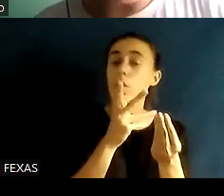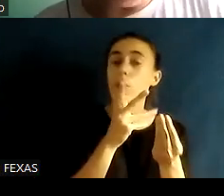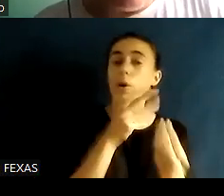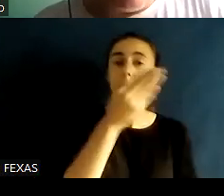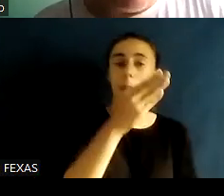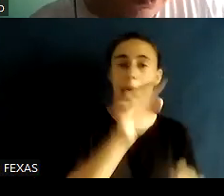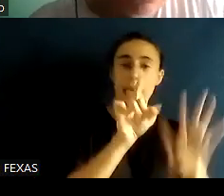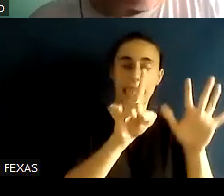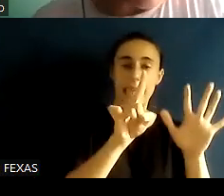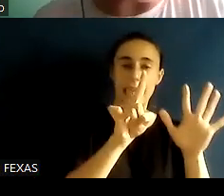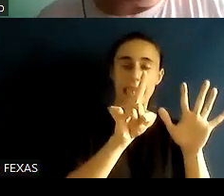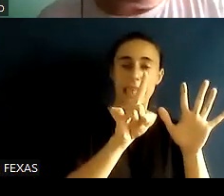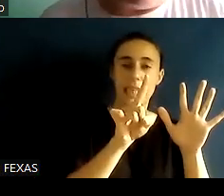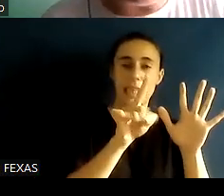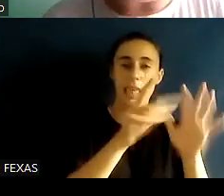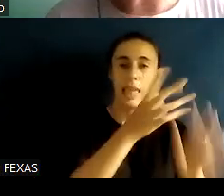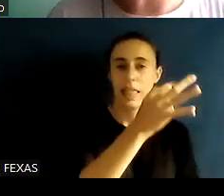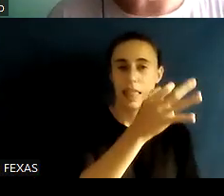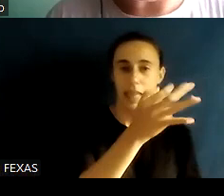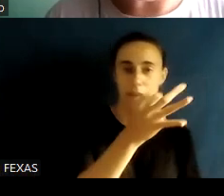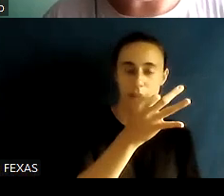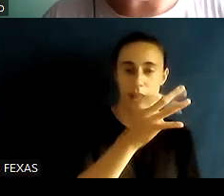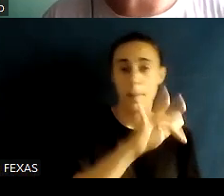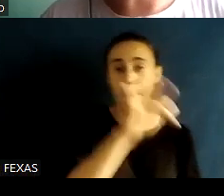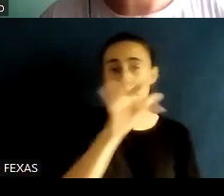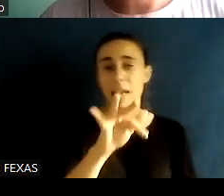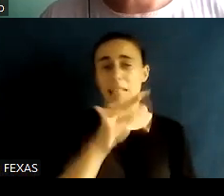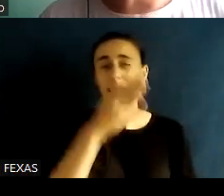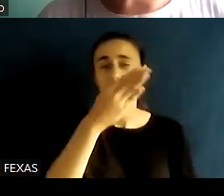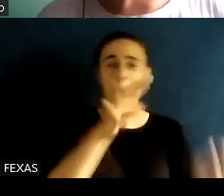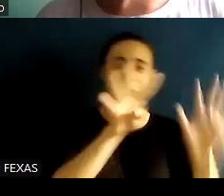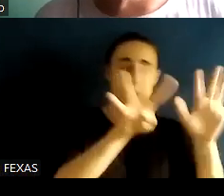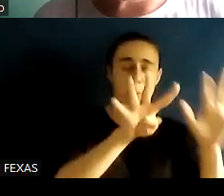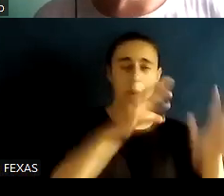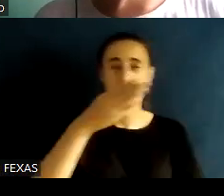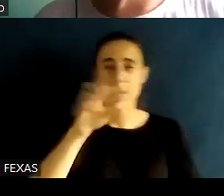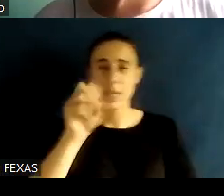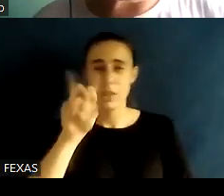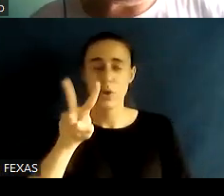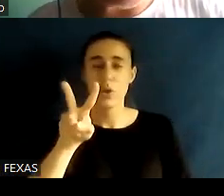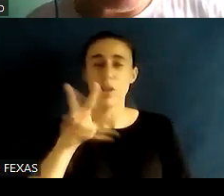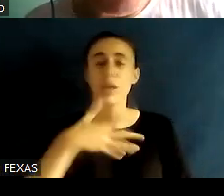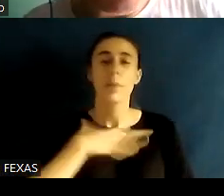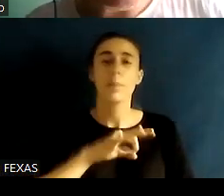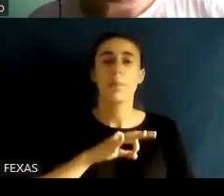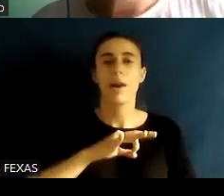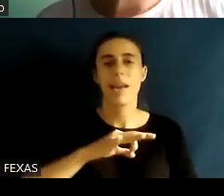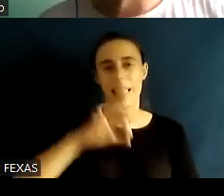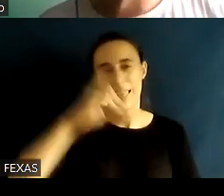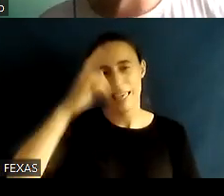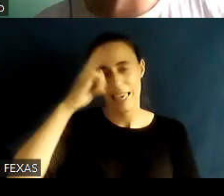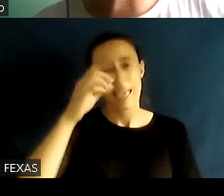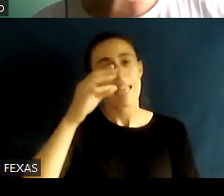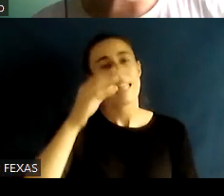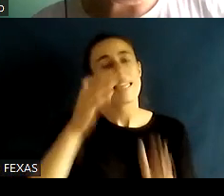B6 asociada a una carencia de vitamina B9 y la B12 puede aumentar el riesgo de demencia, deterioro cognitivo y depresión. Y